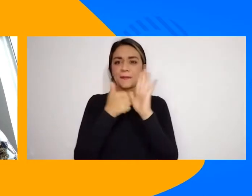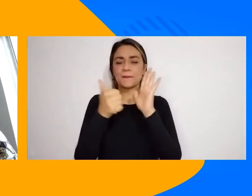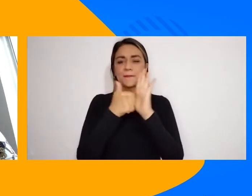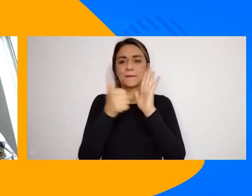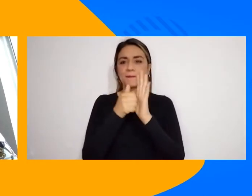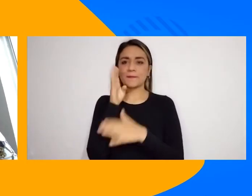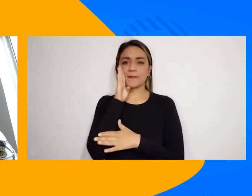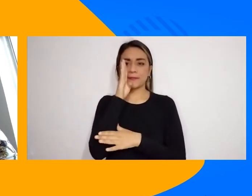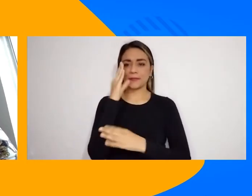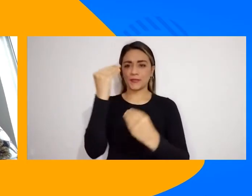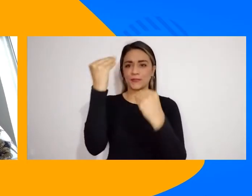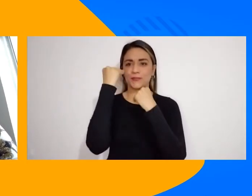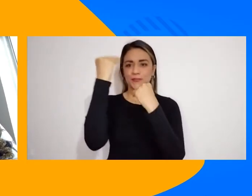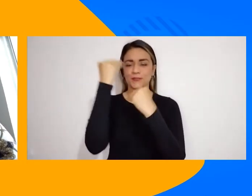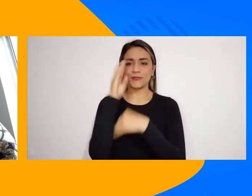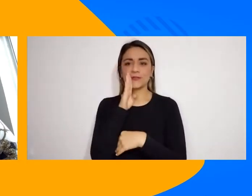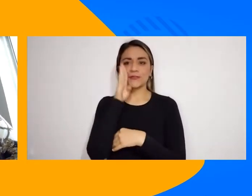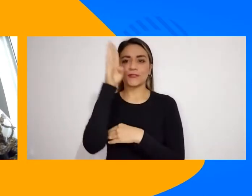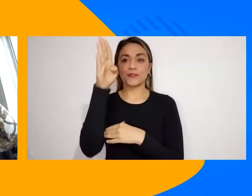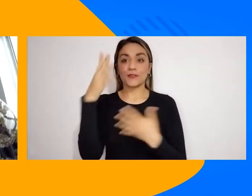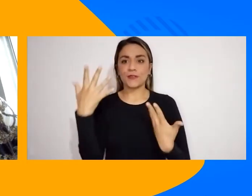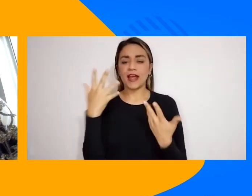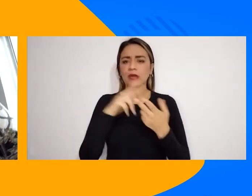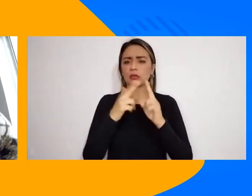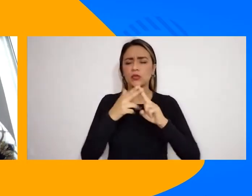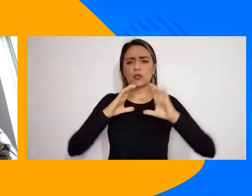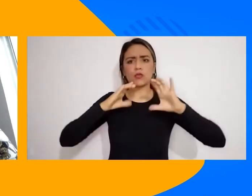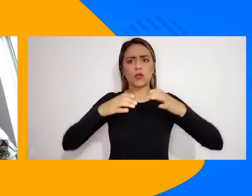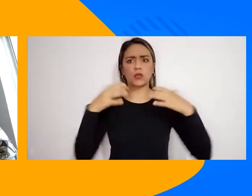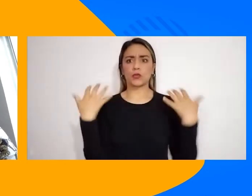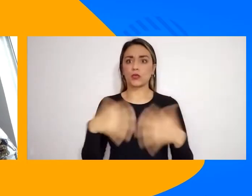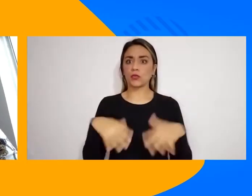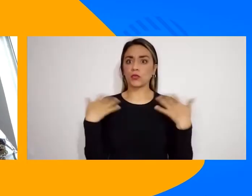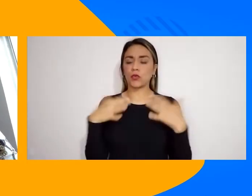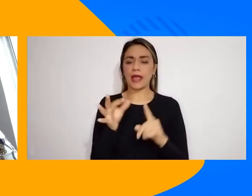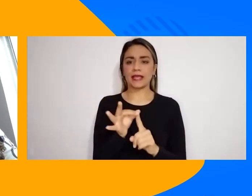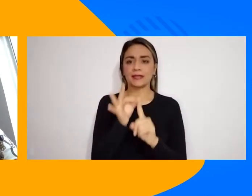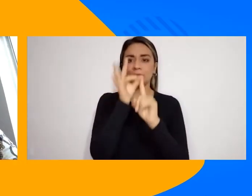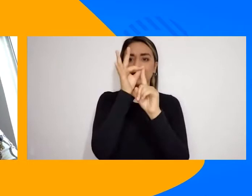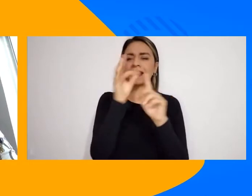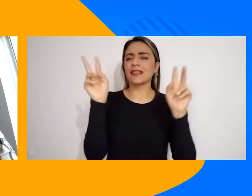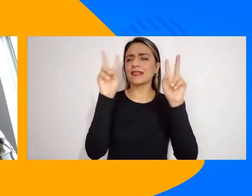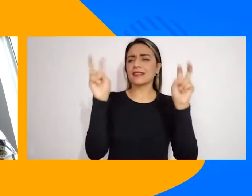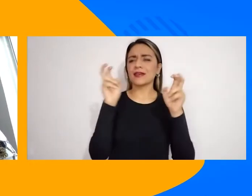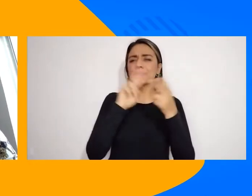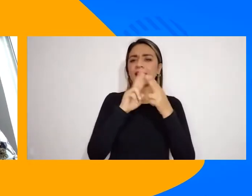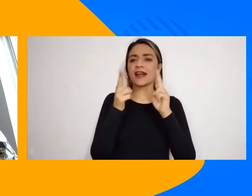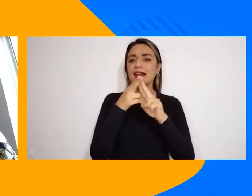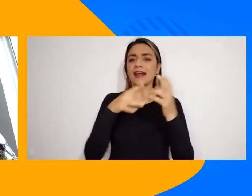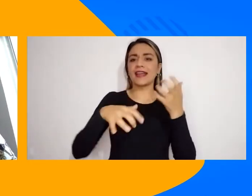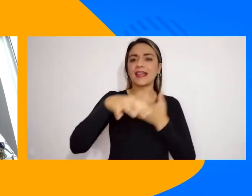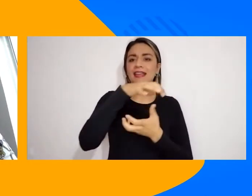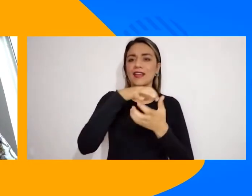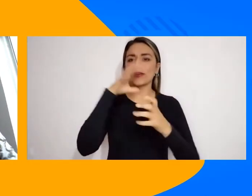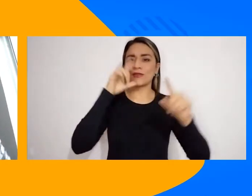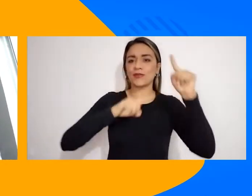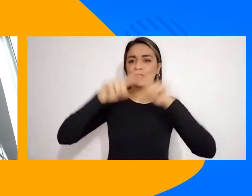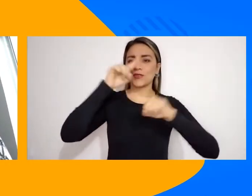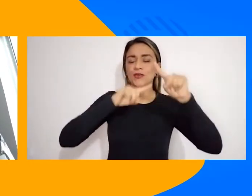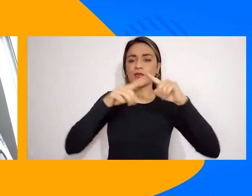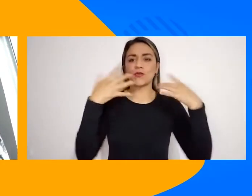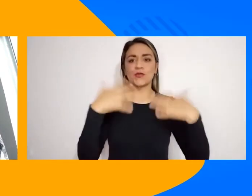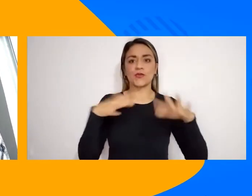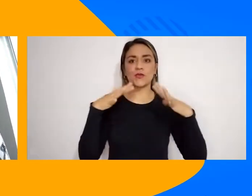Preparando mi futuro. Esta sesión es una sesión súper especial. Vamos a hablar del tema de ecoturismo, un tema, la